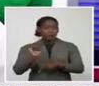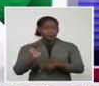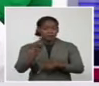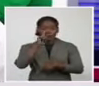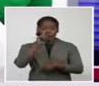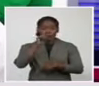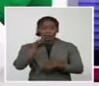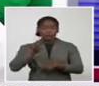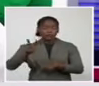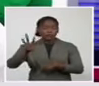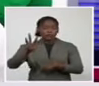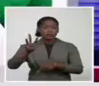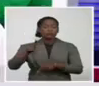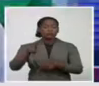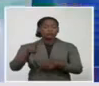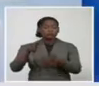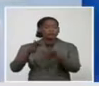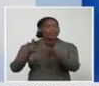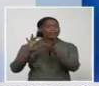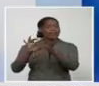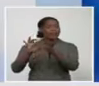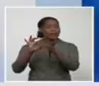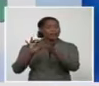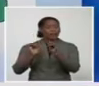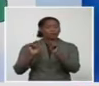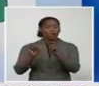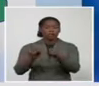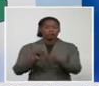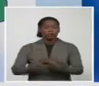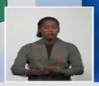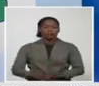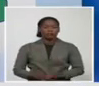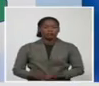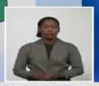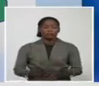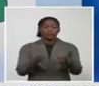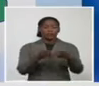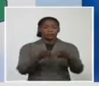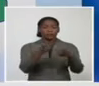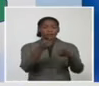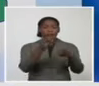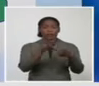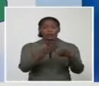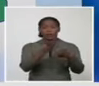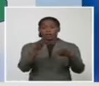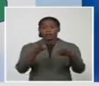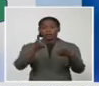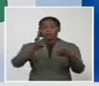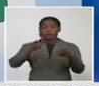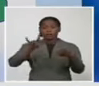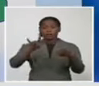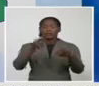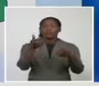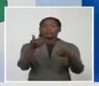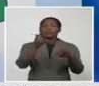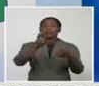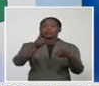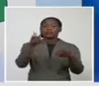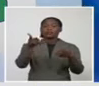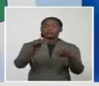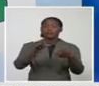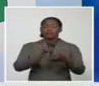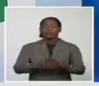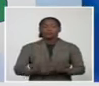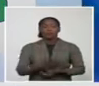De 20 a 39 años, 310, de 40 a 59,